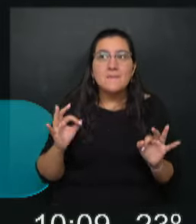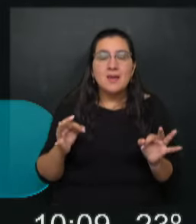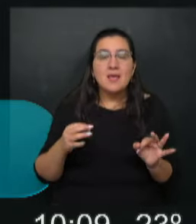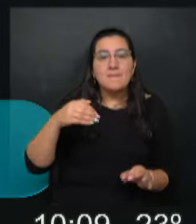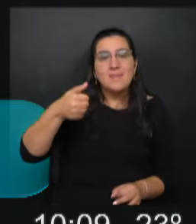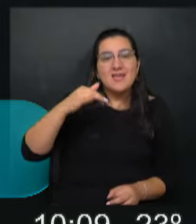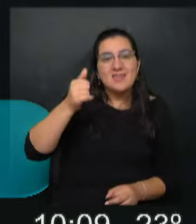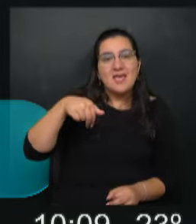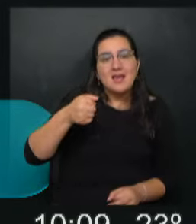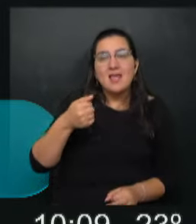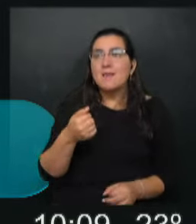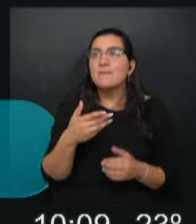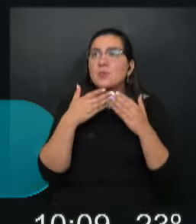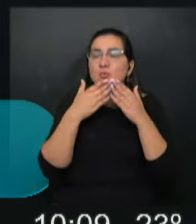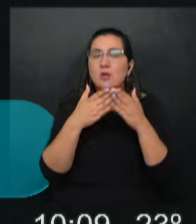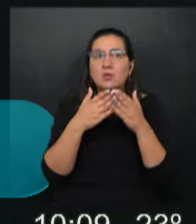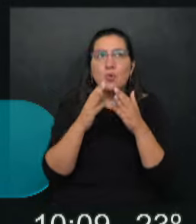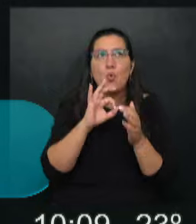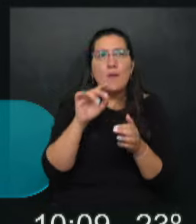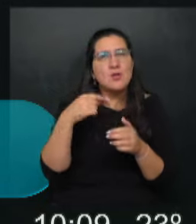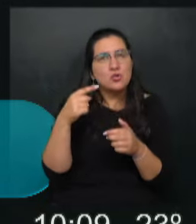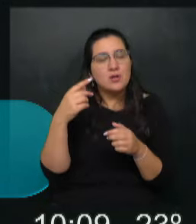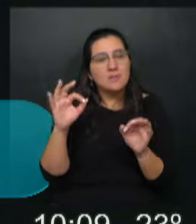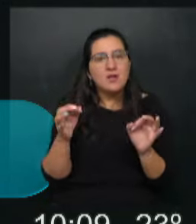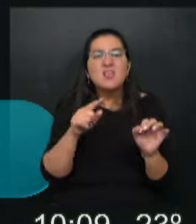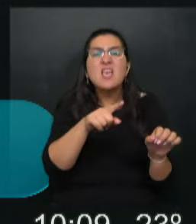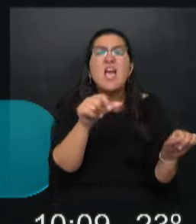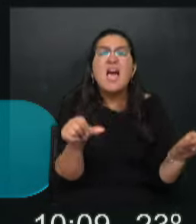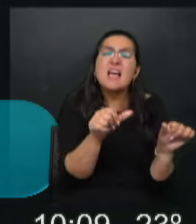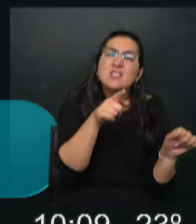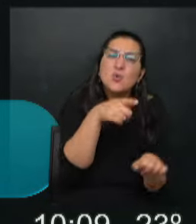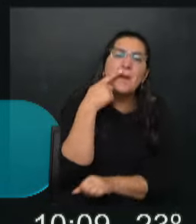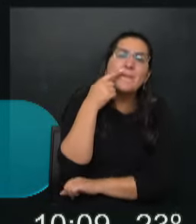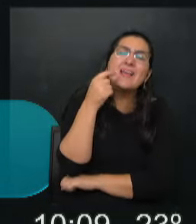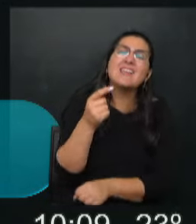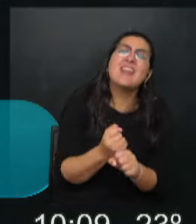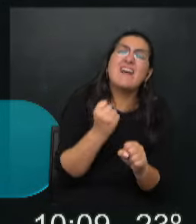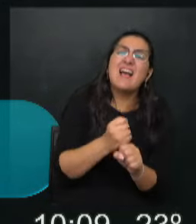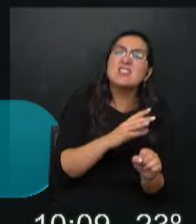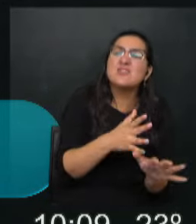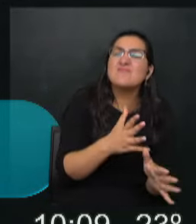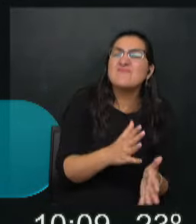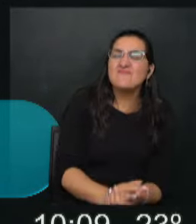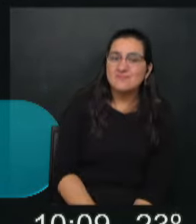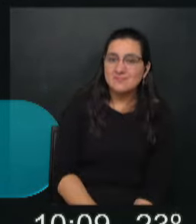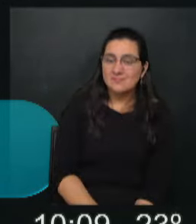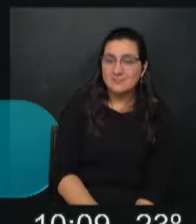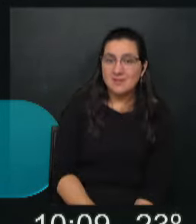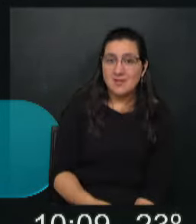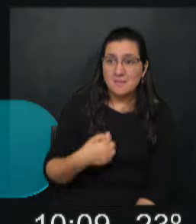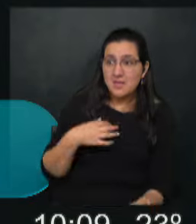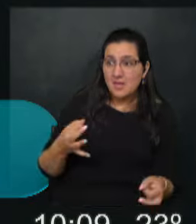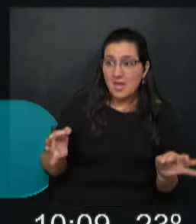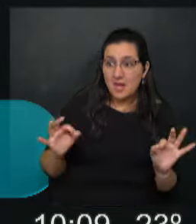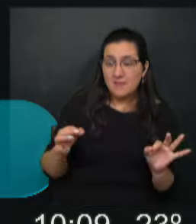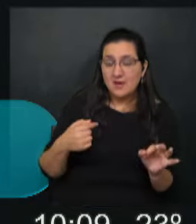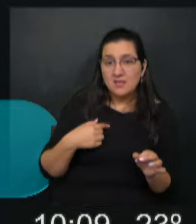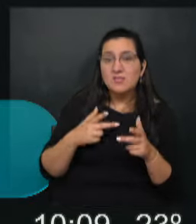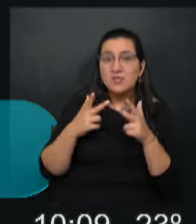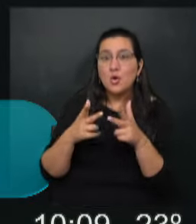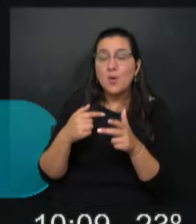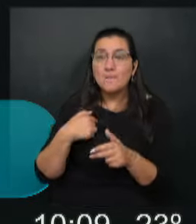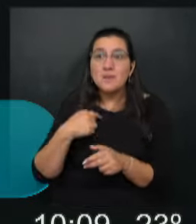preguntaron, o a mi hermana Margarita, ¿qué hacía tu padre? ¿Qué trabaja tu padre? Y mi hermana dijo, mi padre